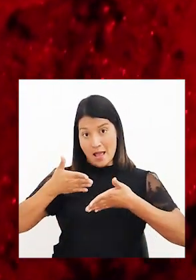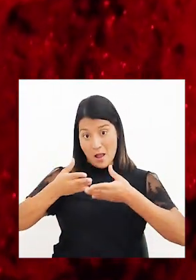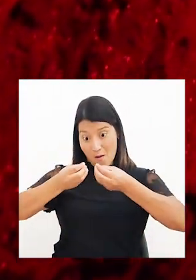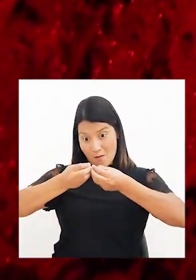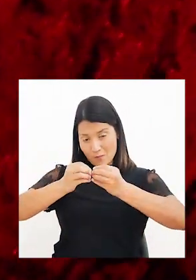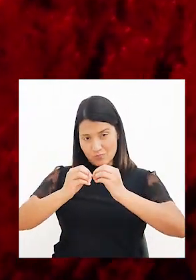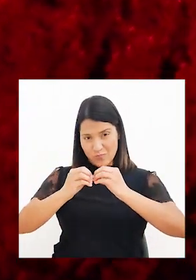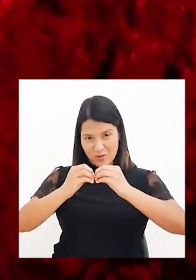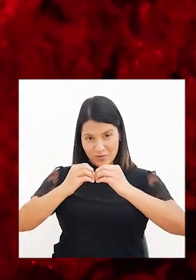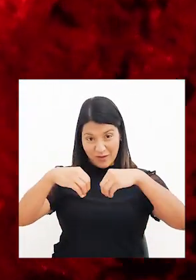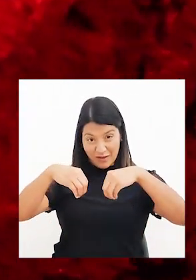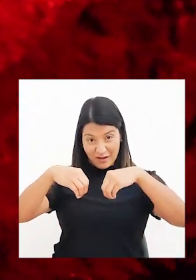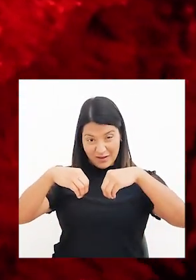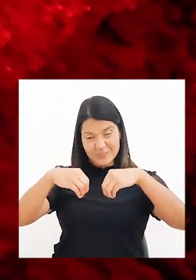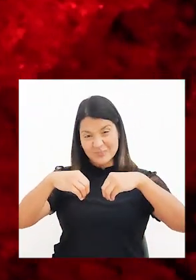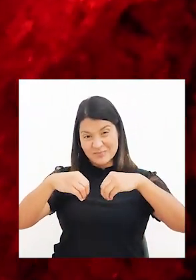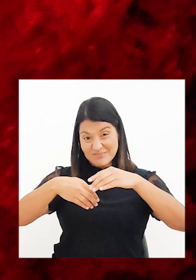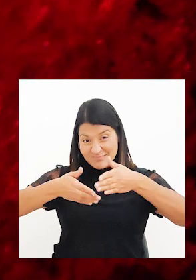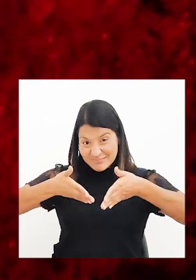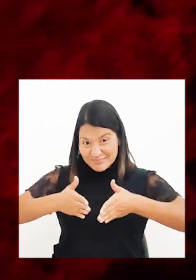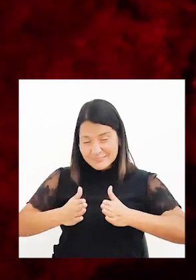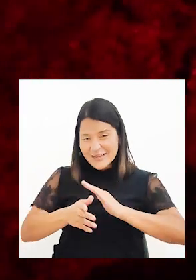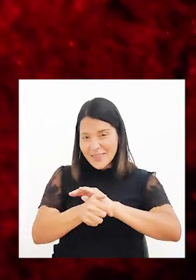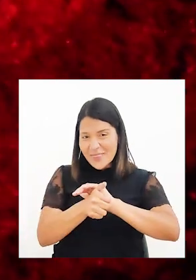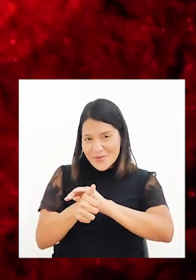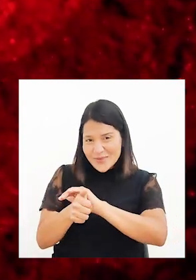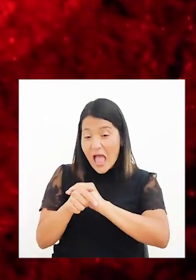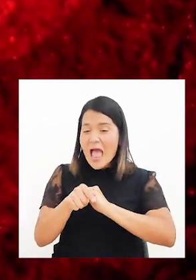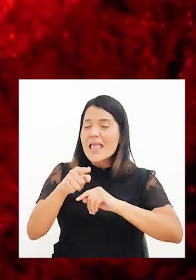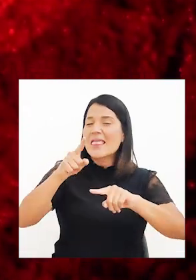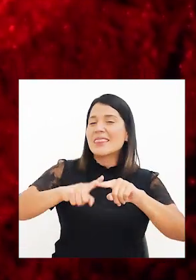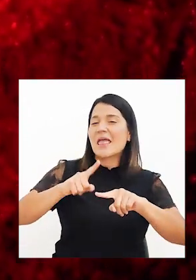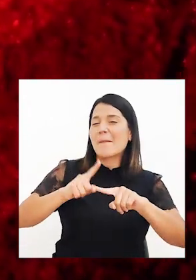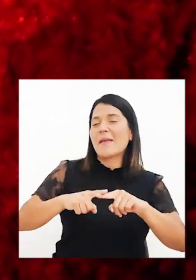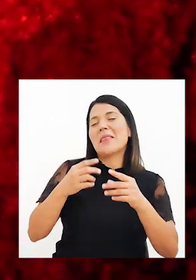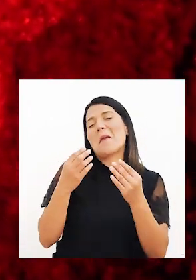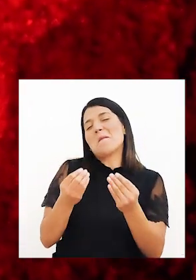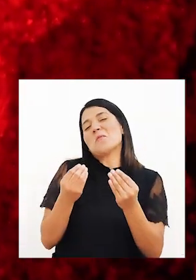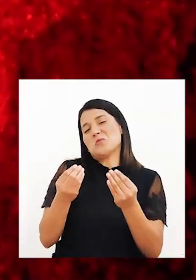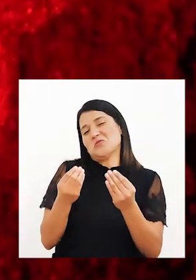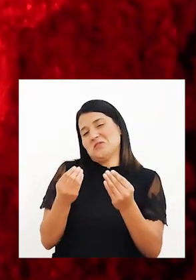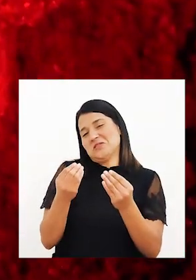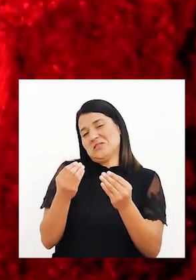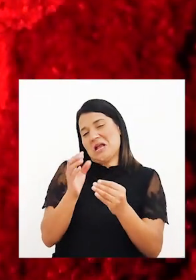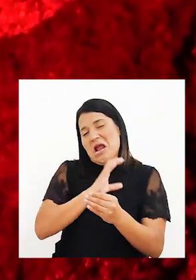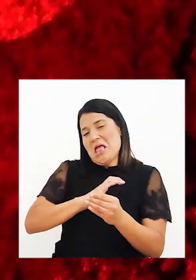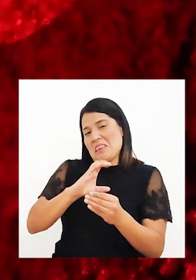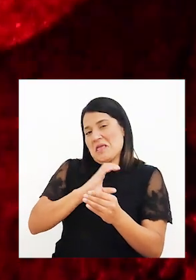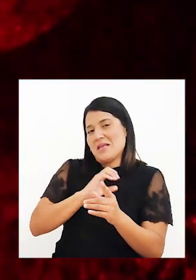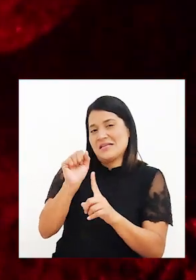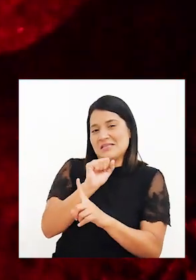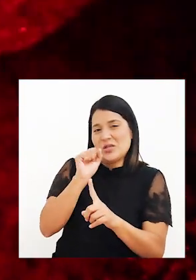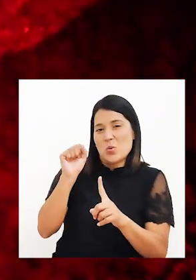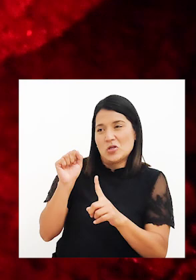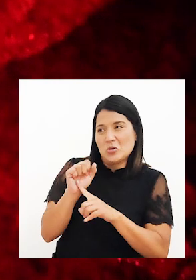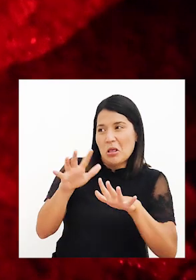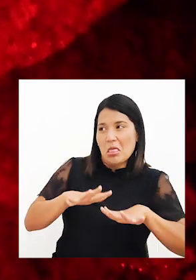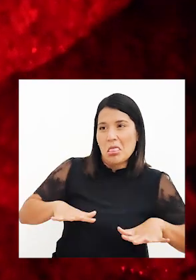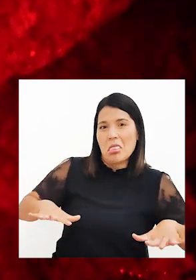En este tiempo depende muchísimo elementos y variables del escenario natural.